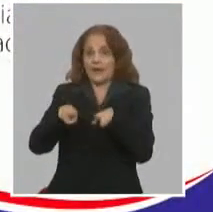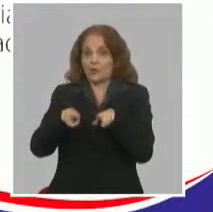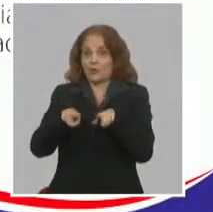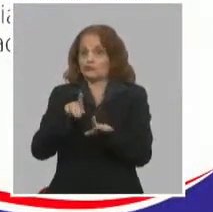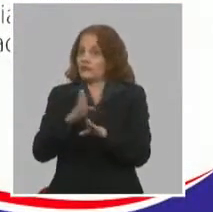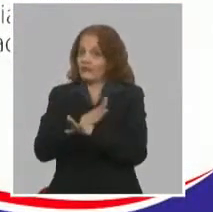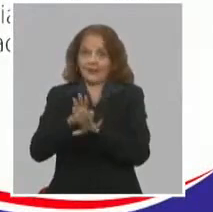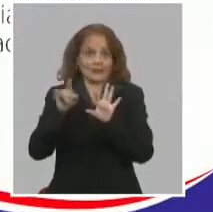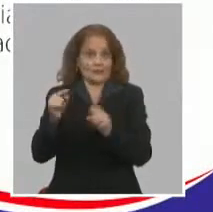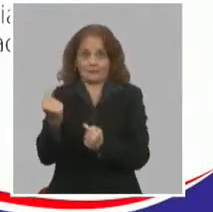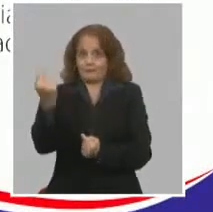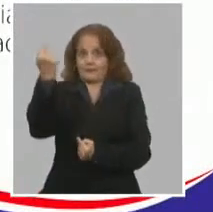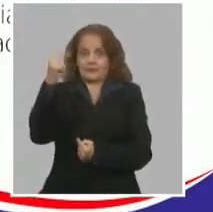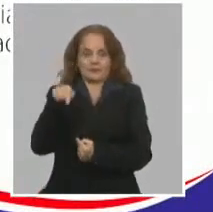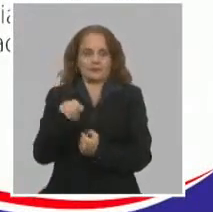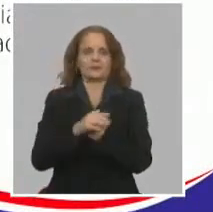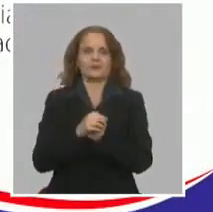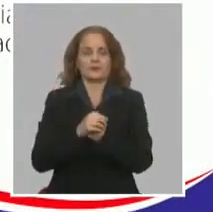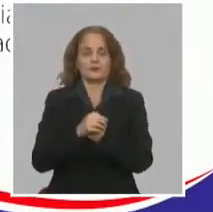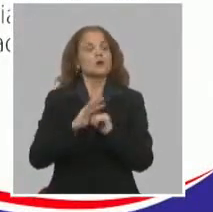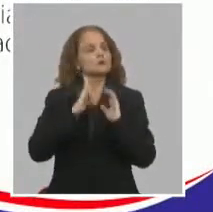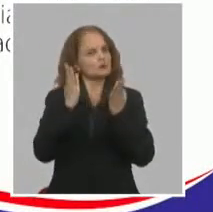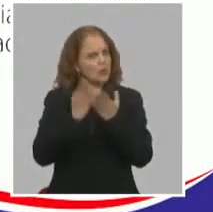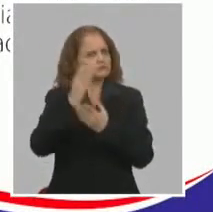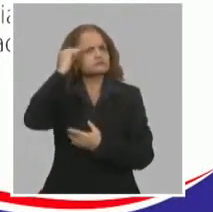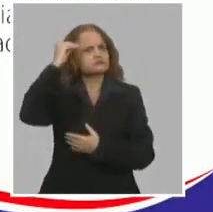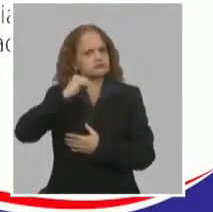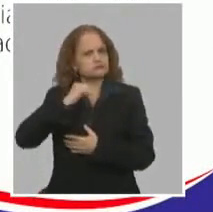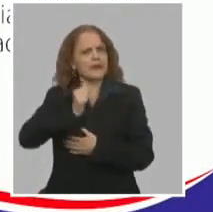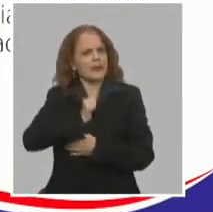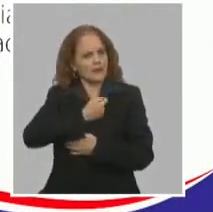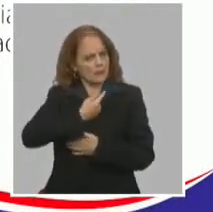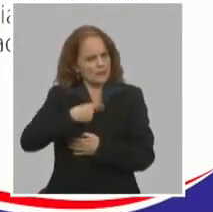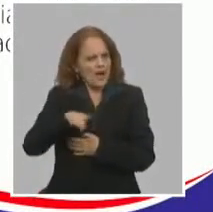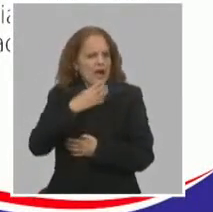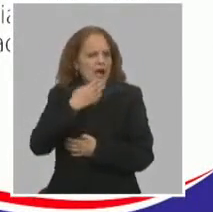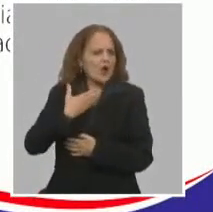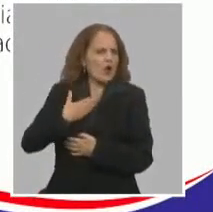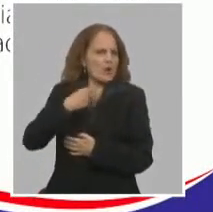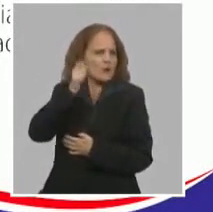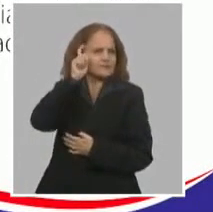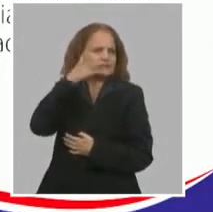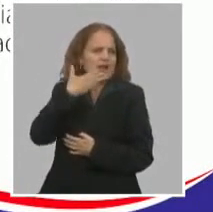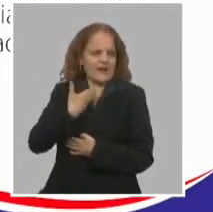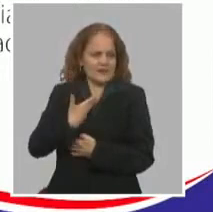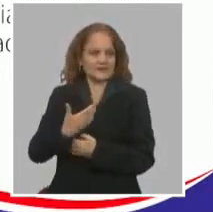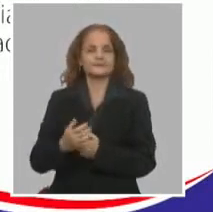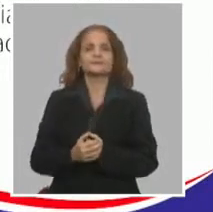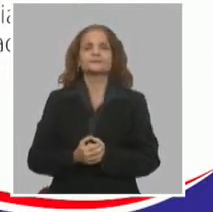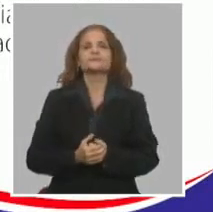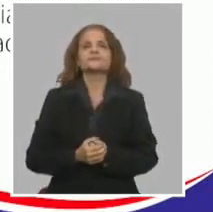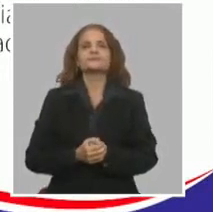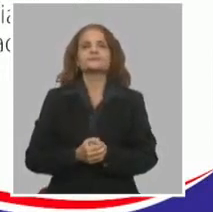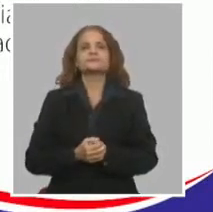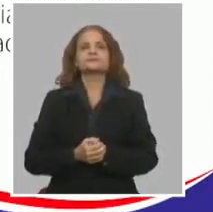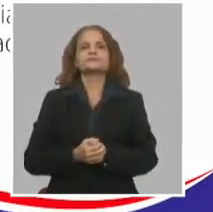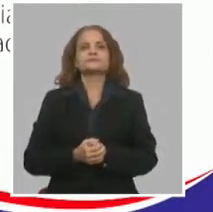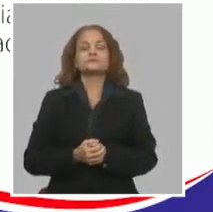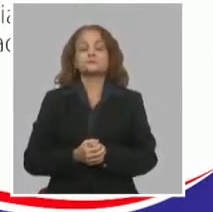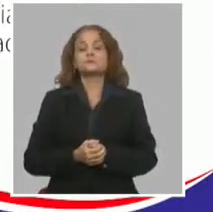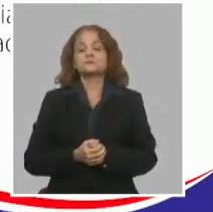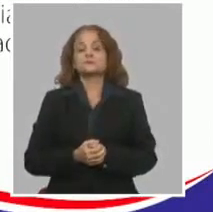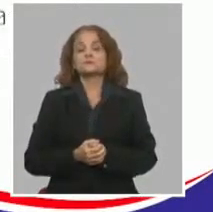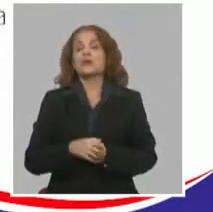diferente para nosotros, cosa que nos interesaba y que queríamos, y que queríamos hacer. Yo creo que había